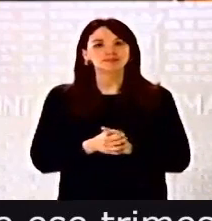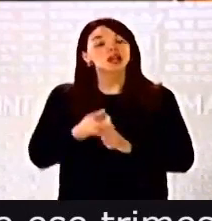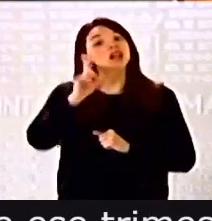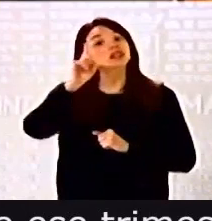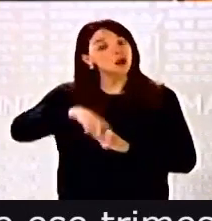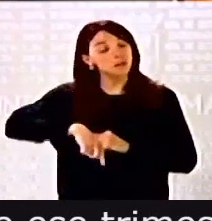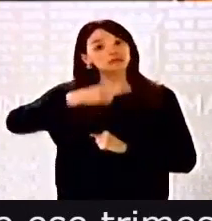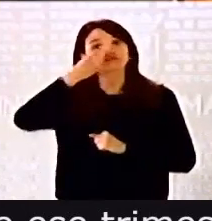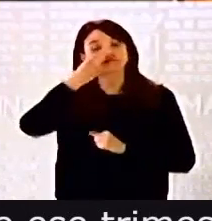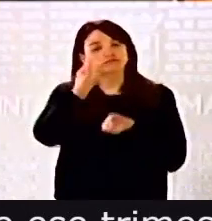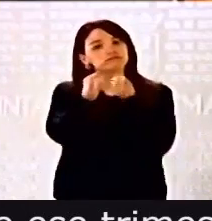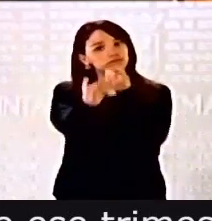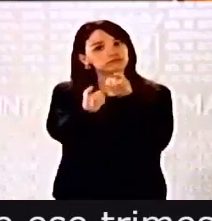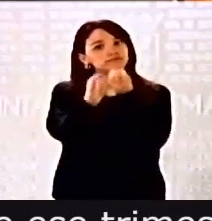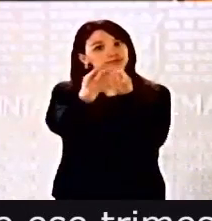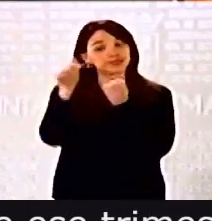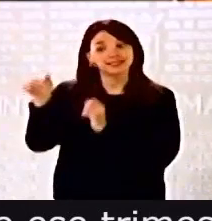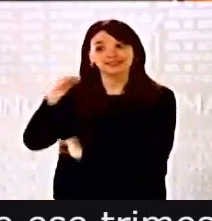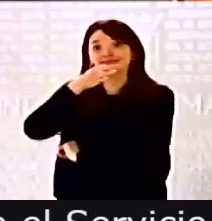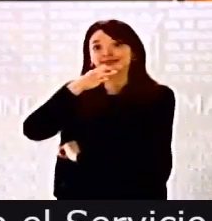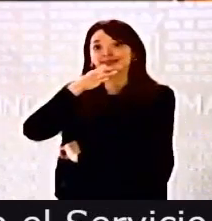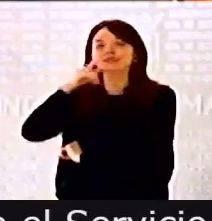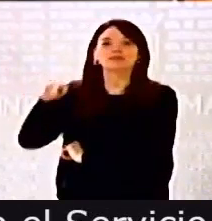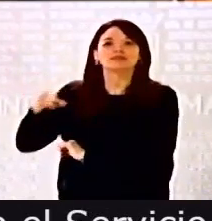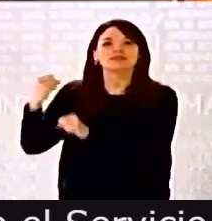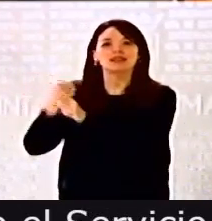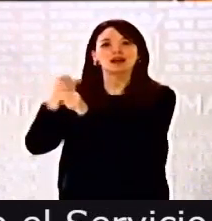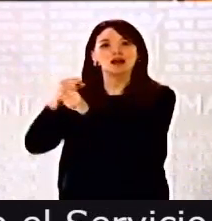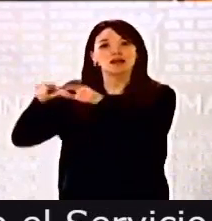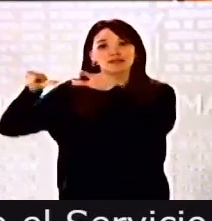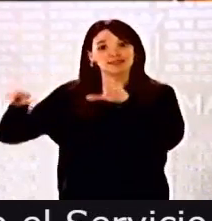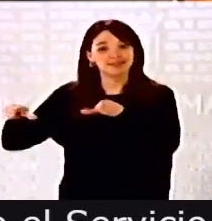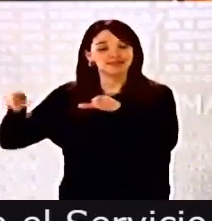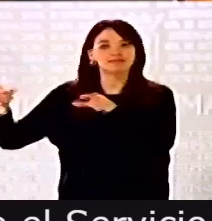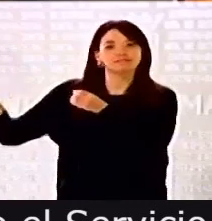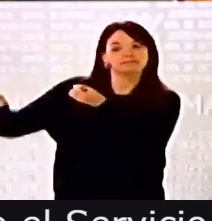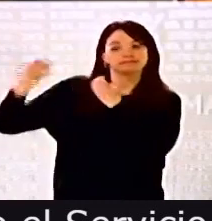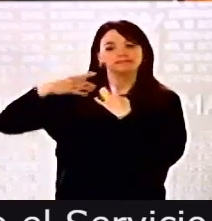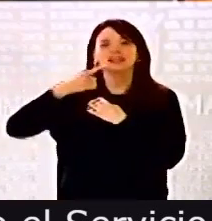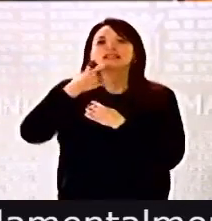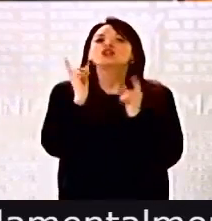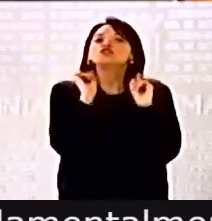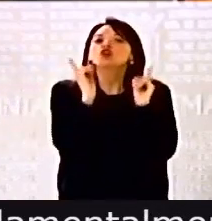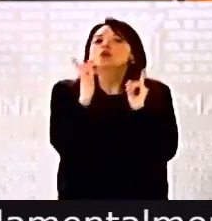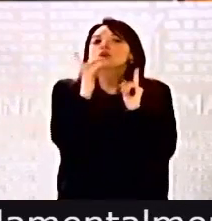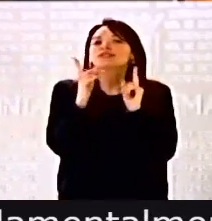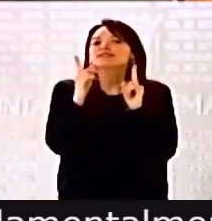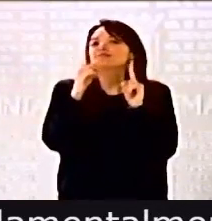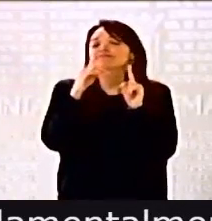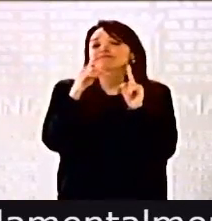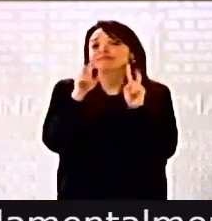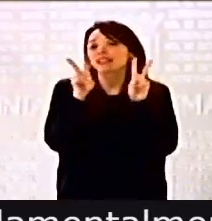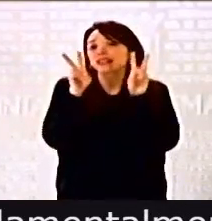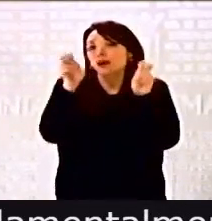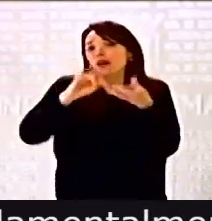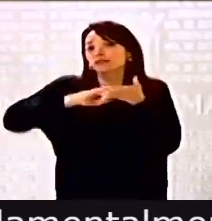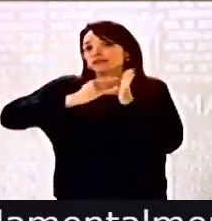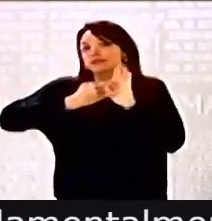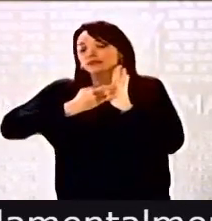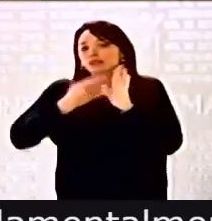el Servicio Estatal Público de Empleo, que debido a razones fundamentalmente técnicas, pues se ha tenido que reducir en